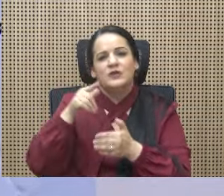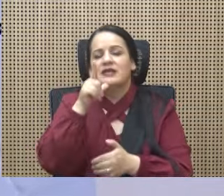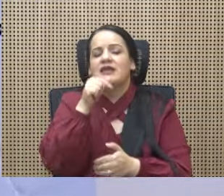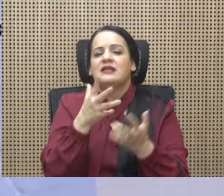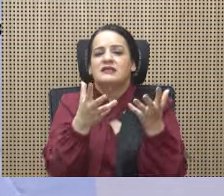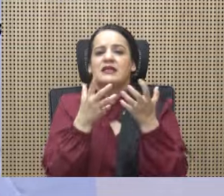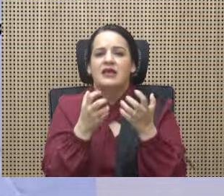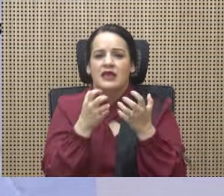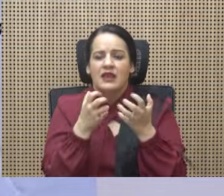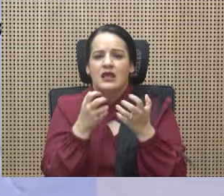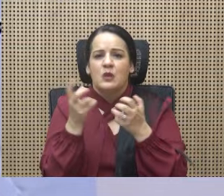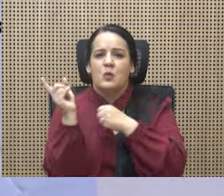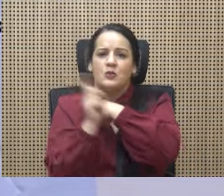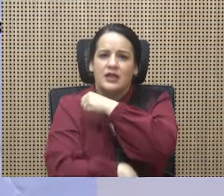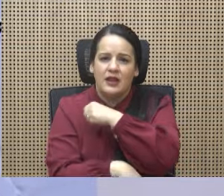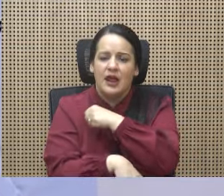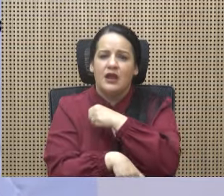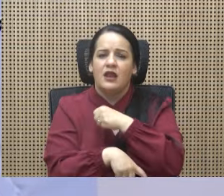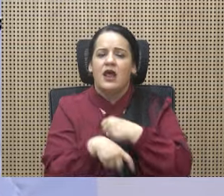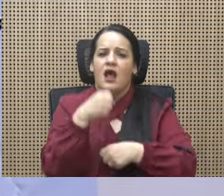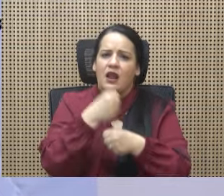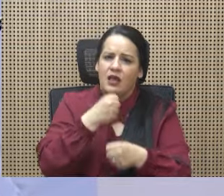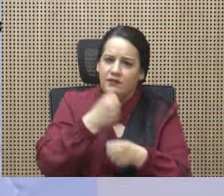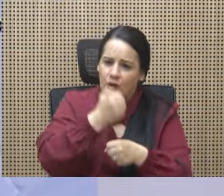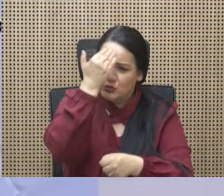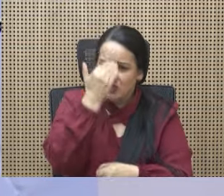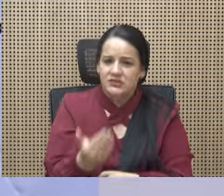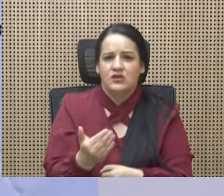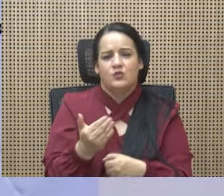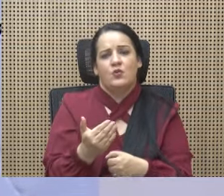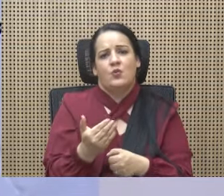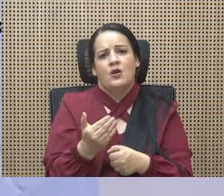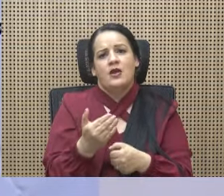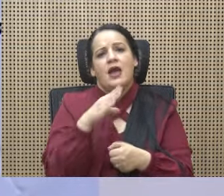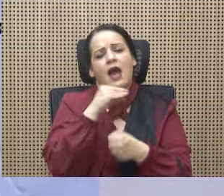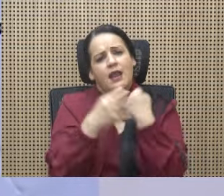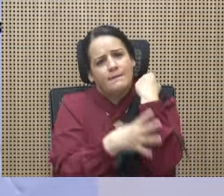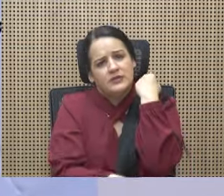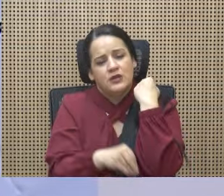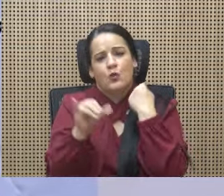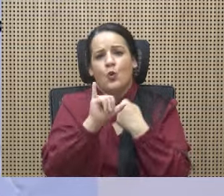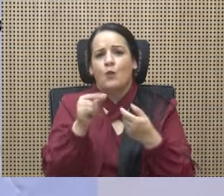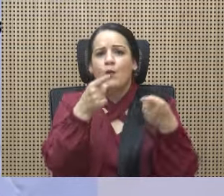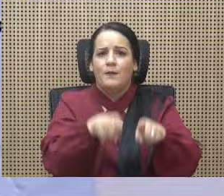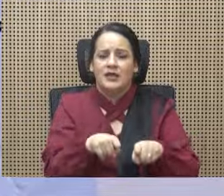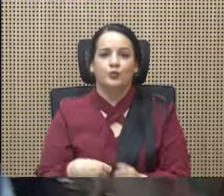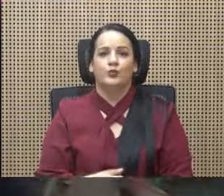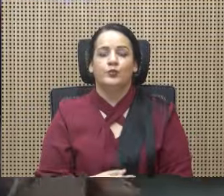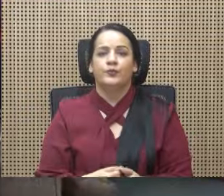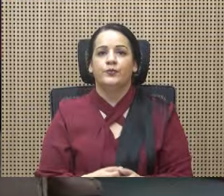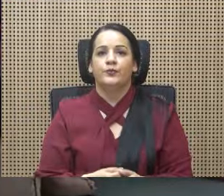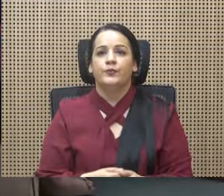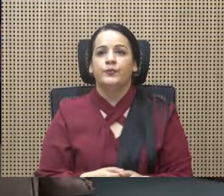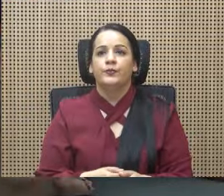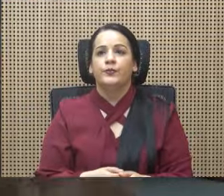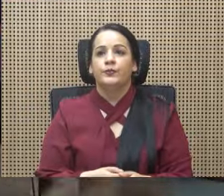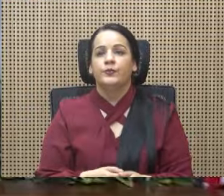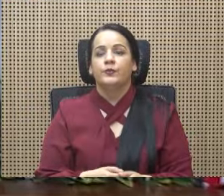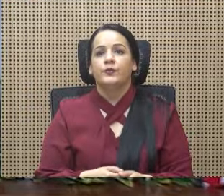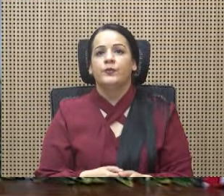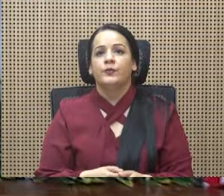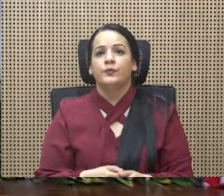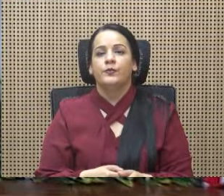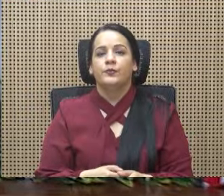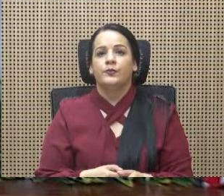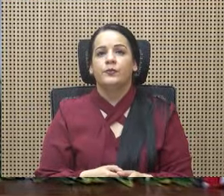abrio sencillo a la miseria como está ocurriendo con el sector arrocero en este país Claro que hay filibusterismo el liberal progresista